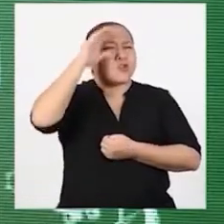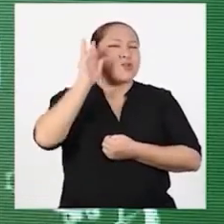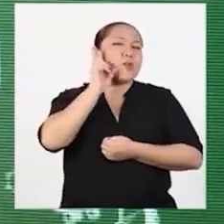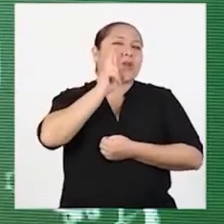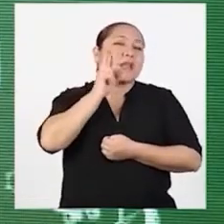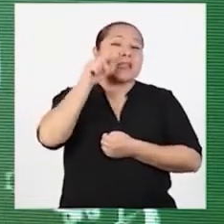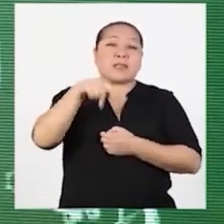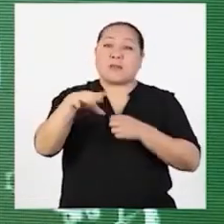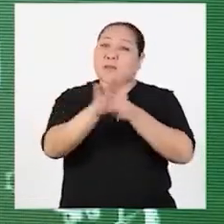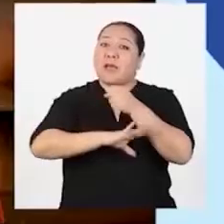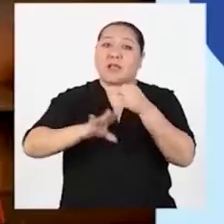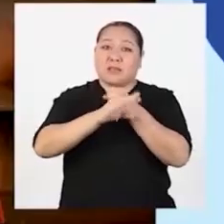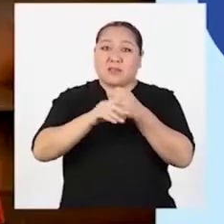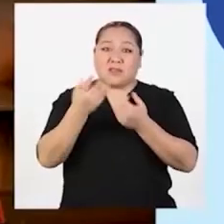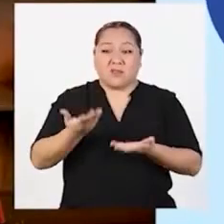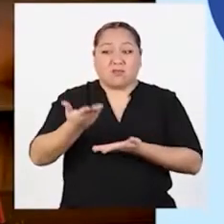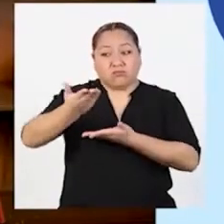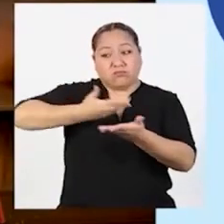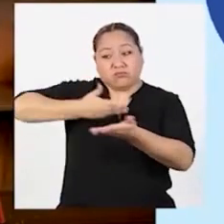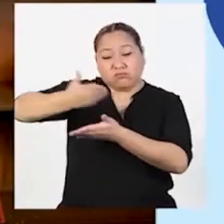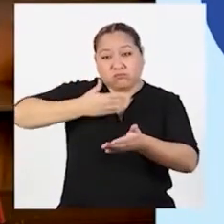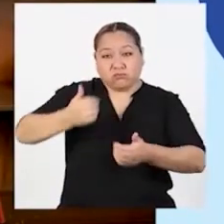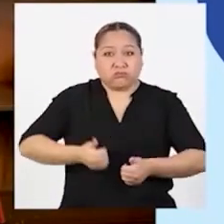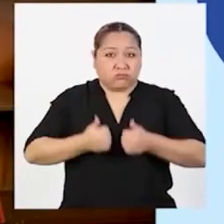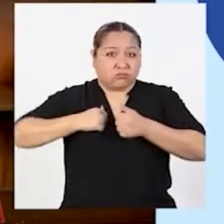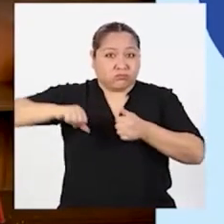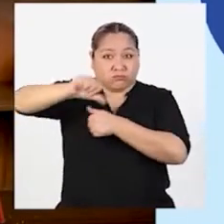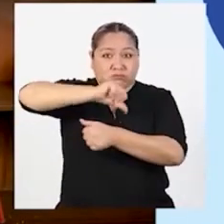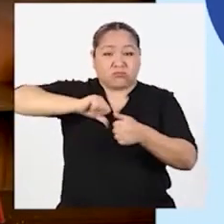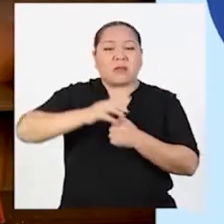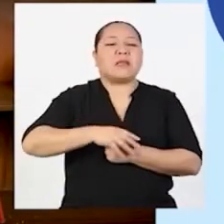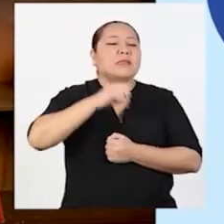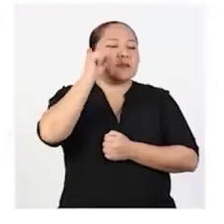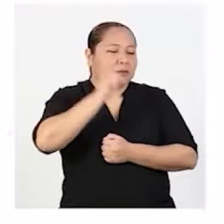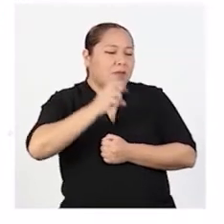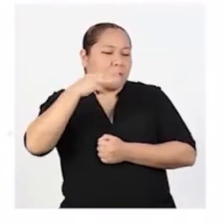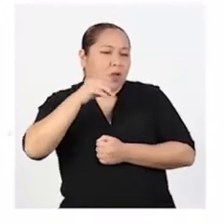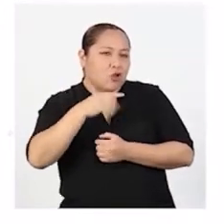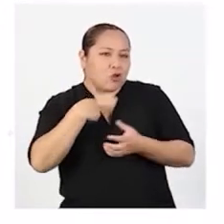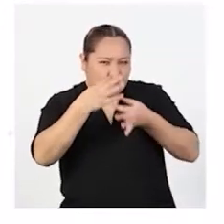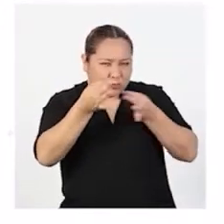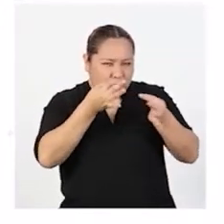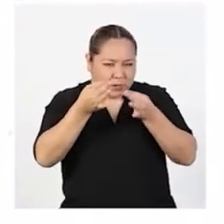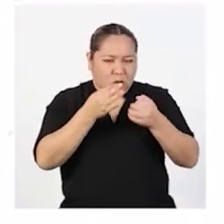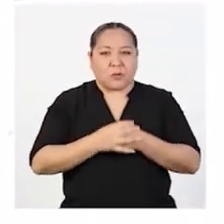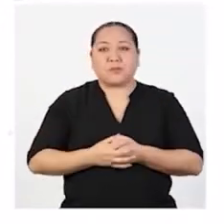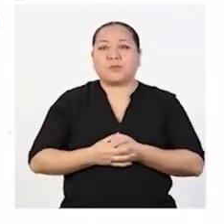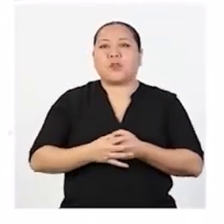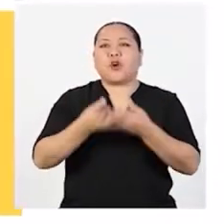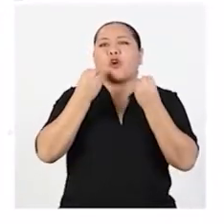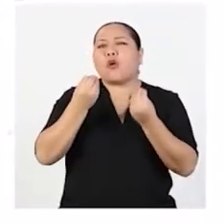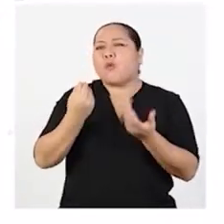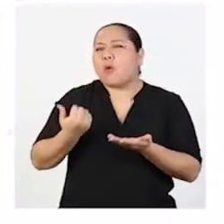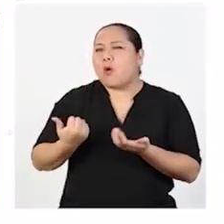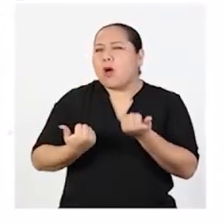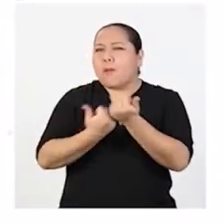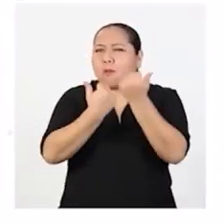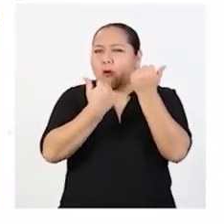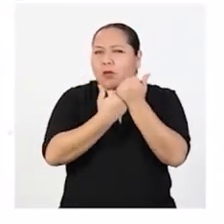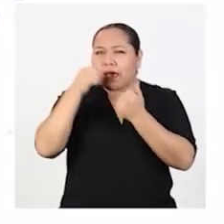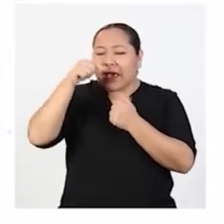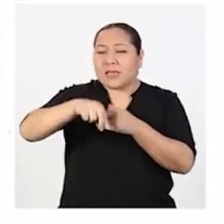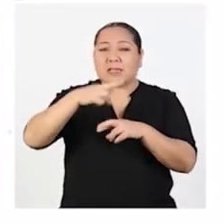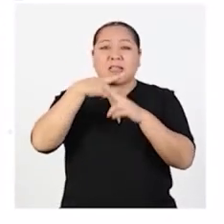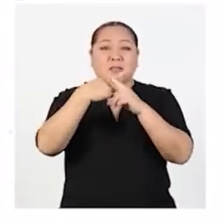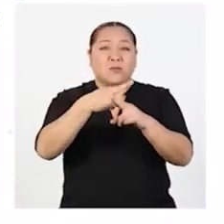nuestra convivencia, profesor. Por supuesto, Mario. Lo explico más en detalle. ¿Cómo contribuyen los resultados de la